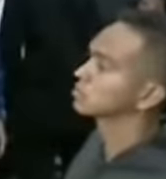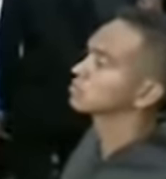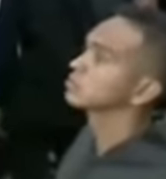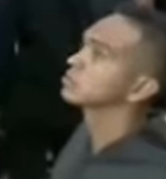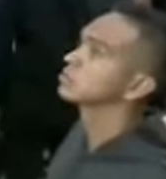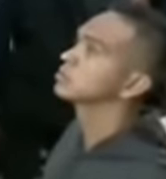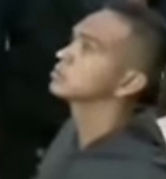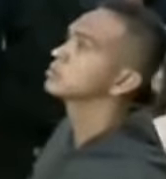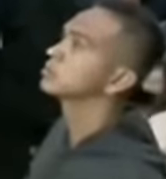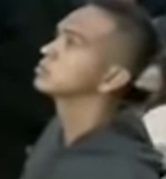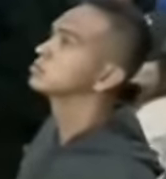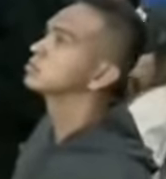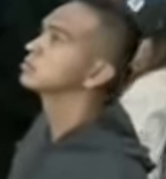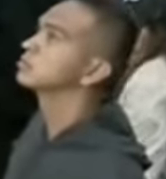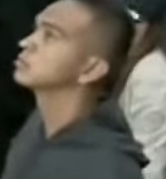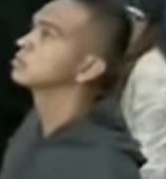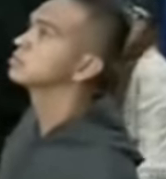rosa